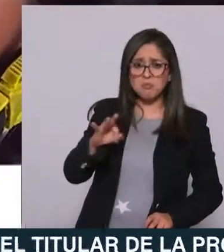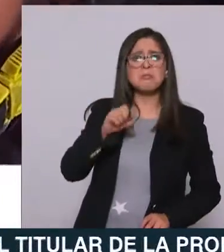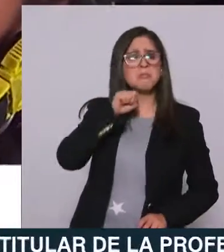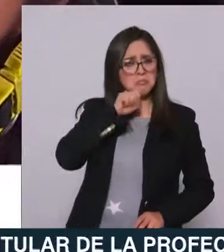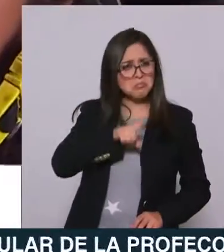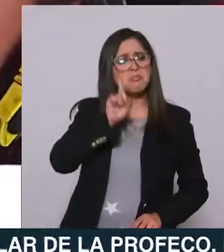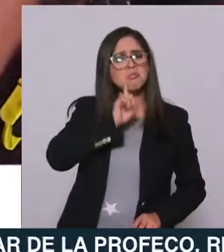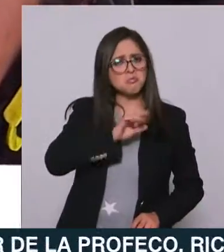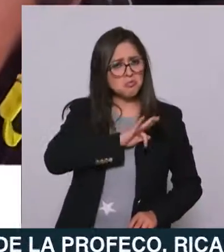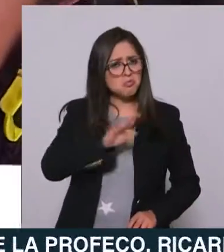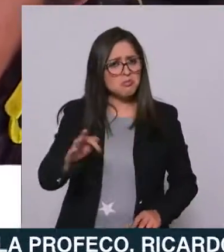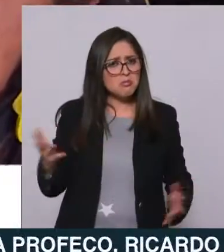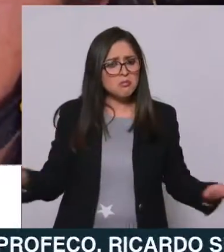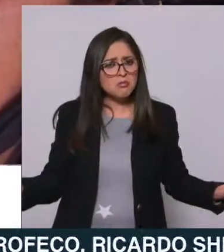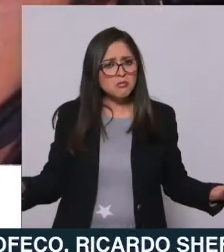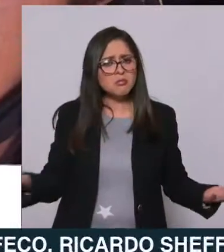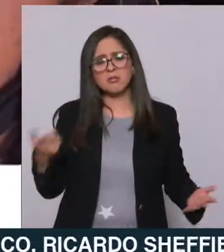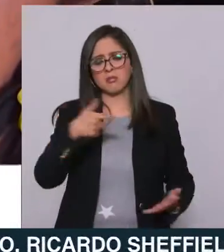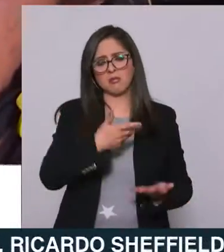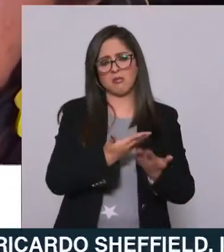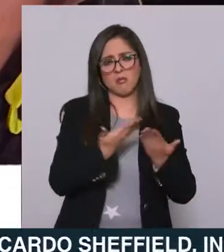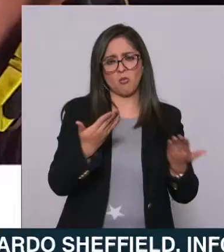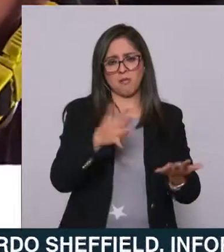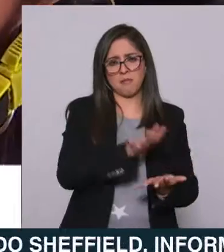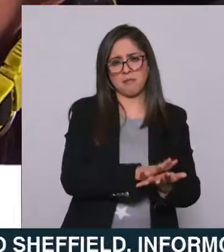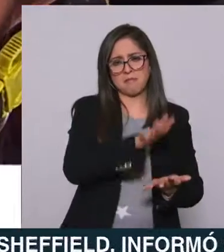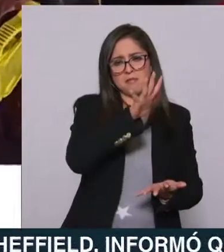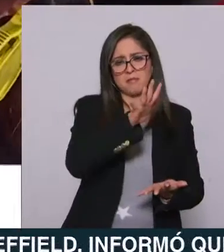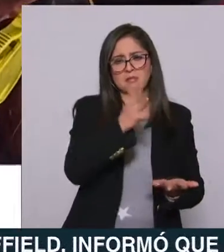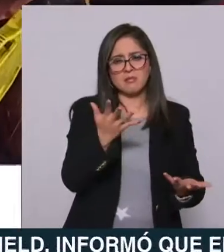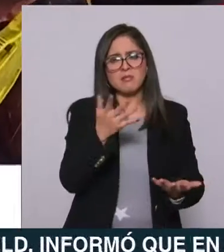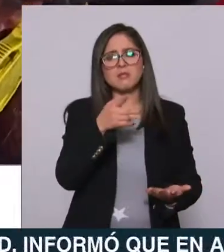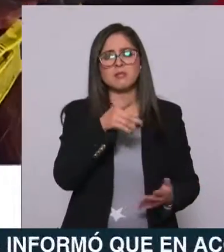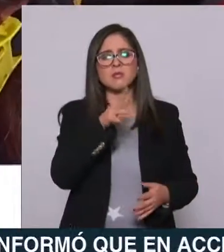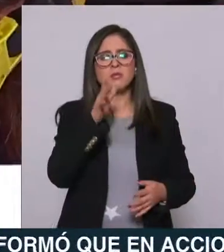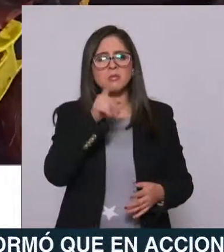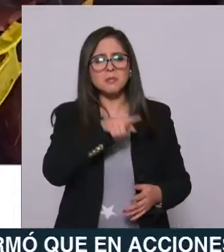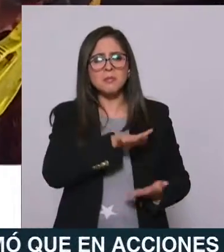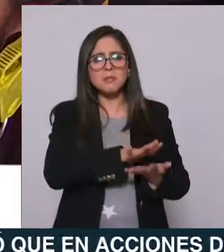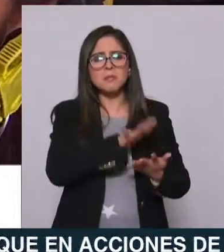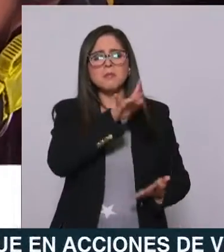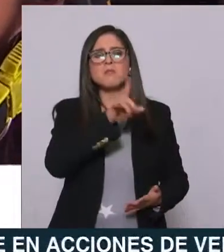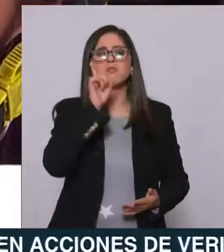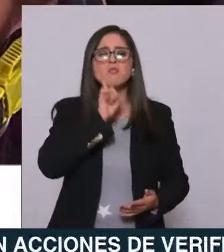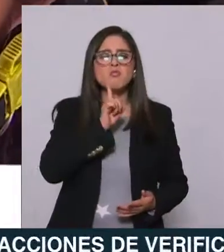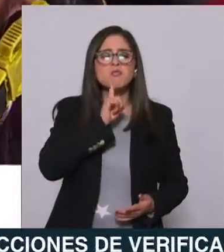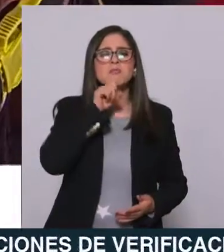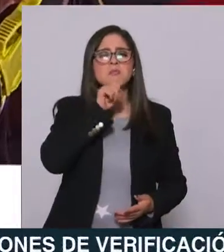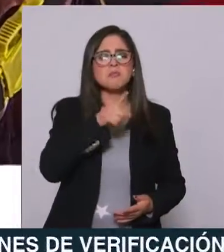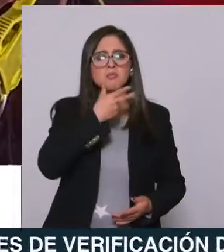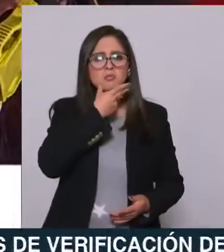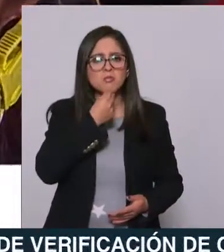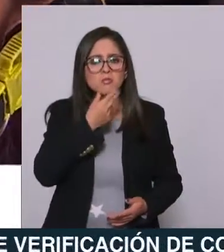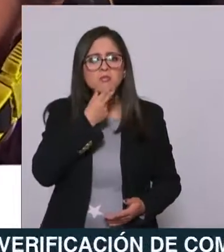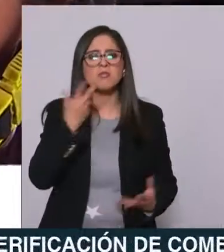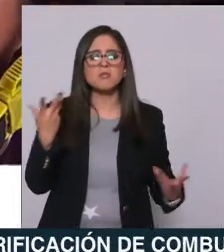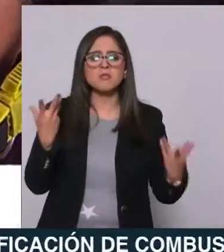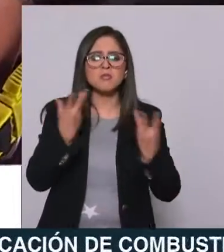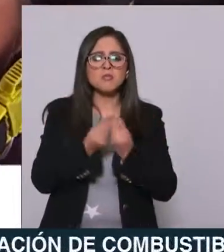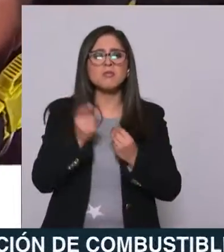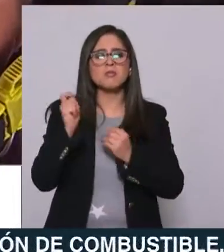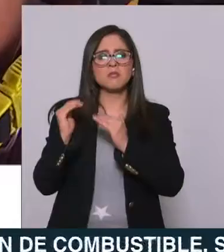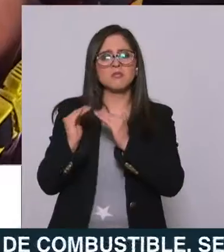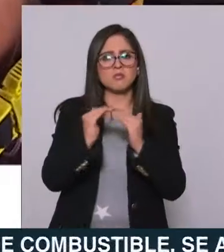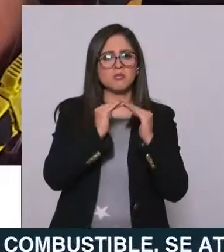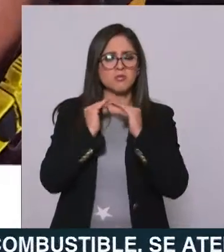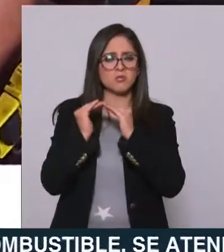ya prácticamente pues ya somos más, bueno, ya somos mujeres y hombres. Quisimos igualdad